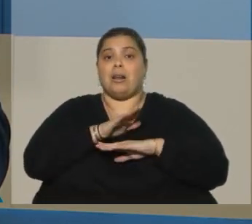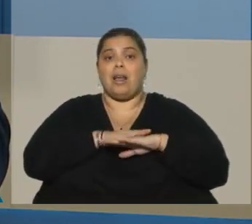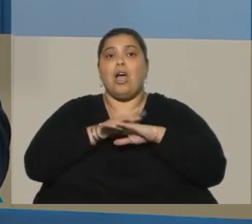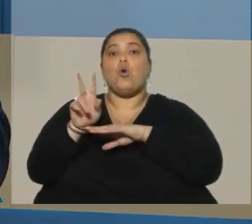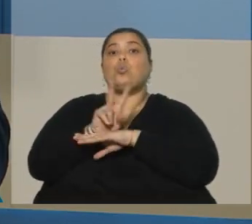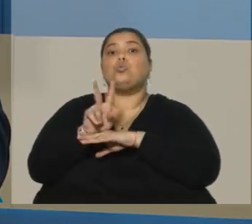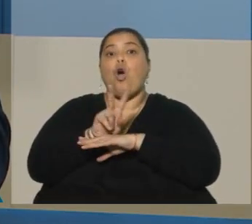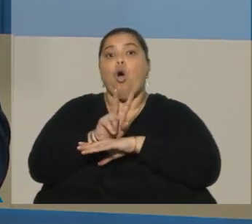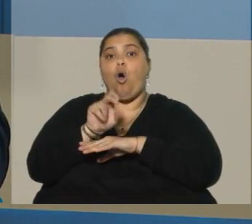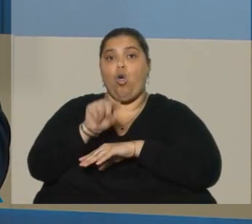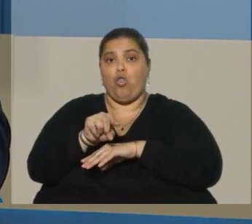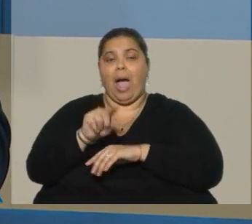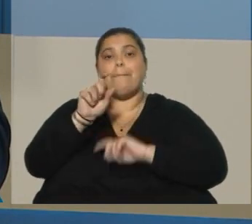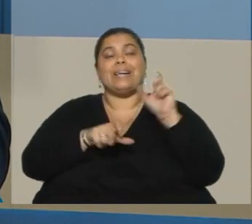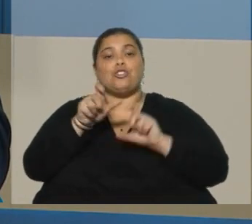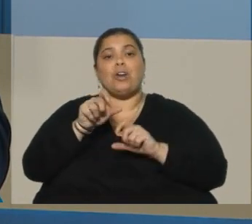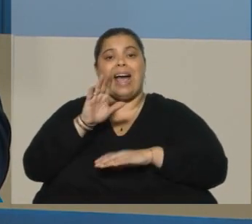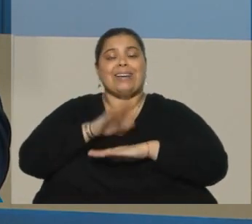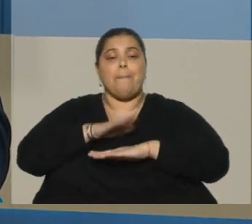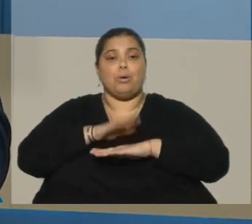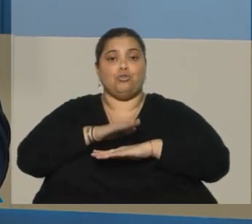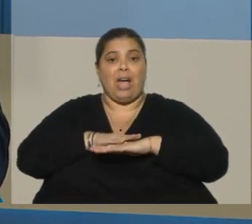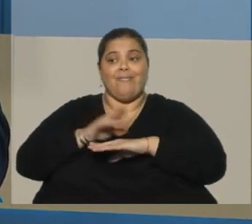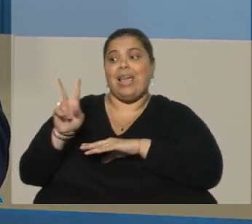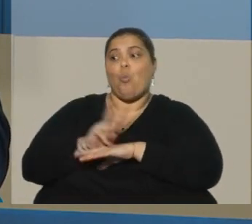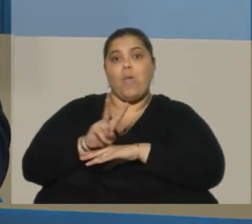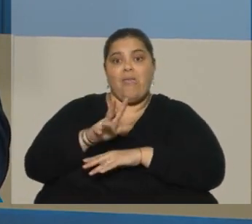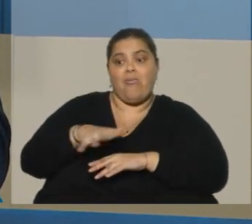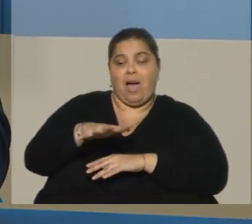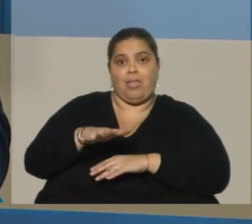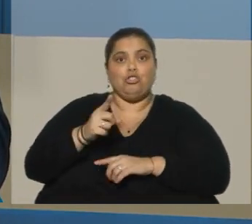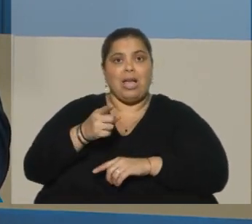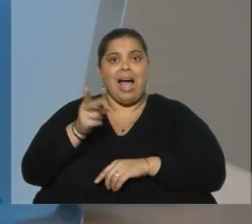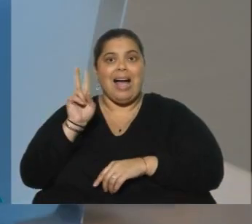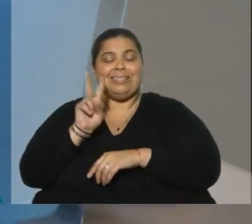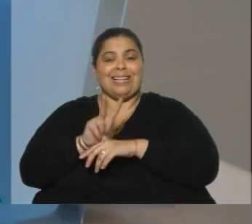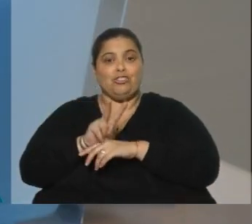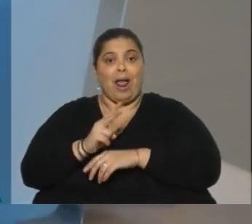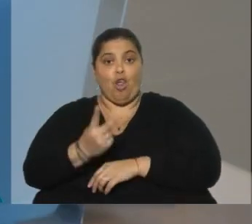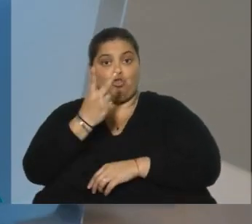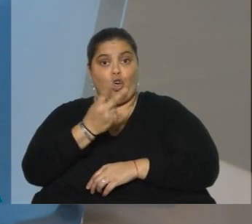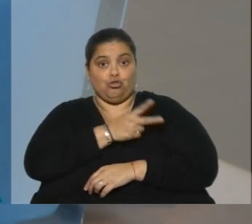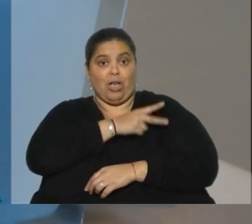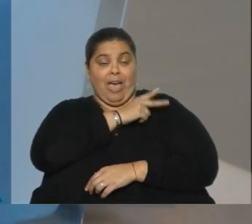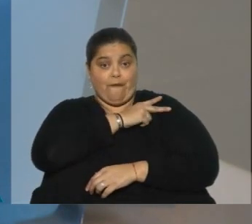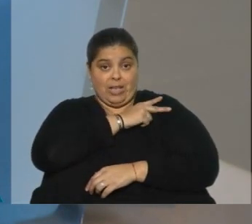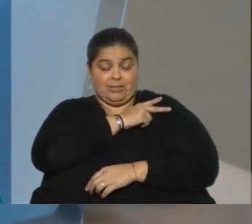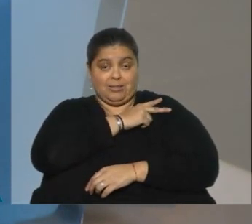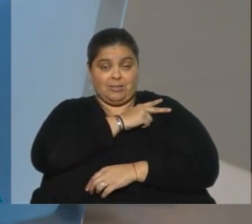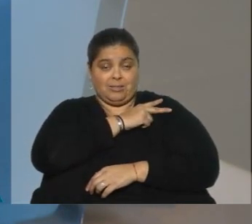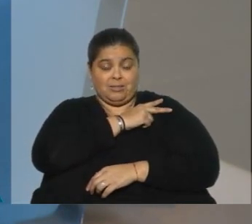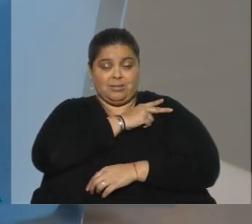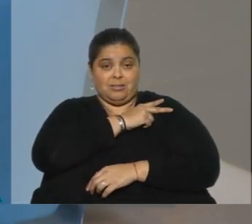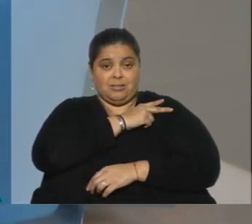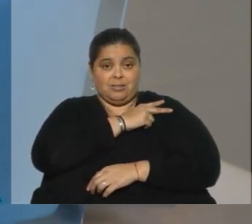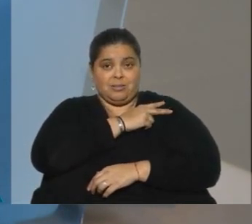de la planta de los encargados de campo. O sea, se sancionó a dos jefes... Porque dos personas subieron ahí, digamos. Sí,